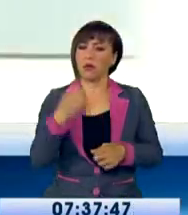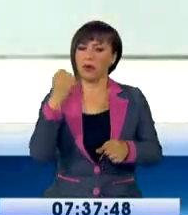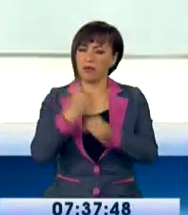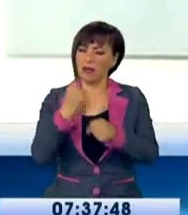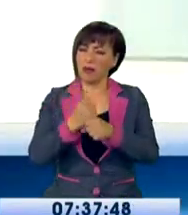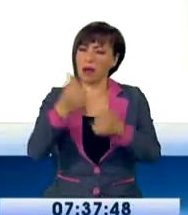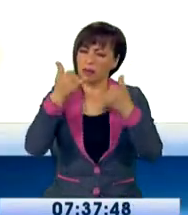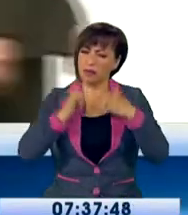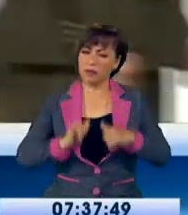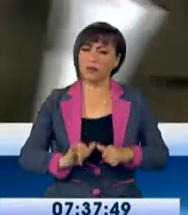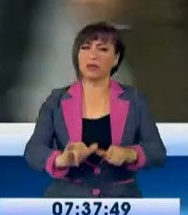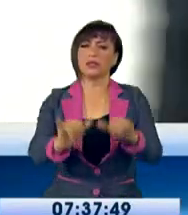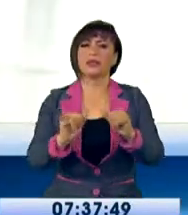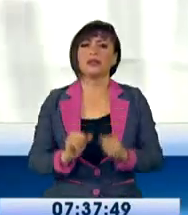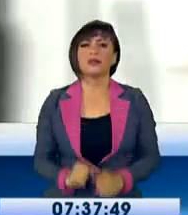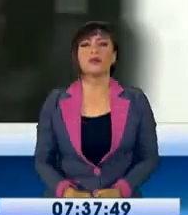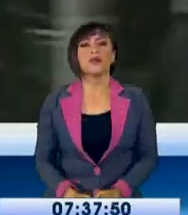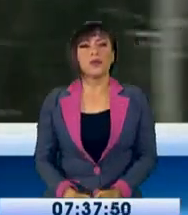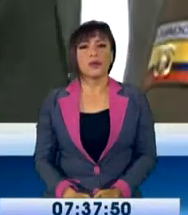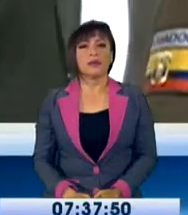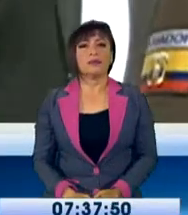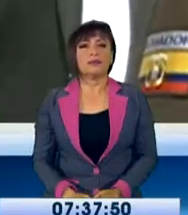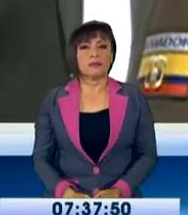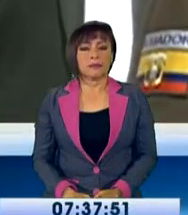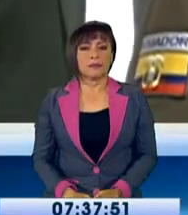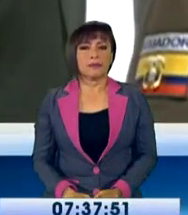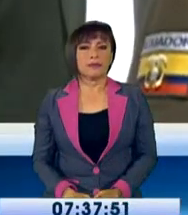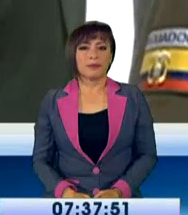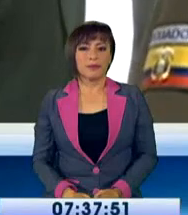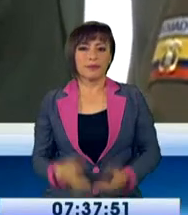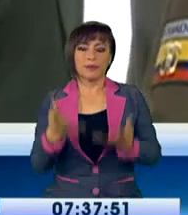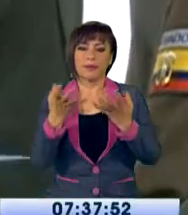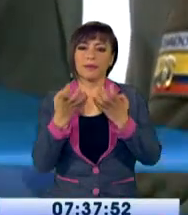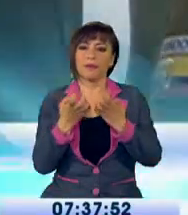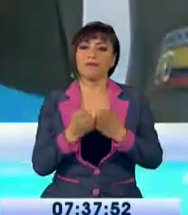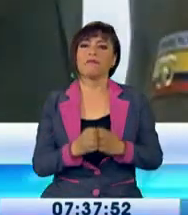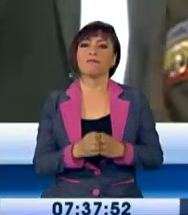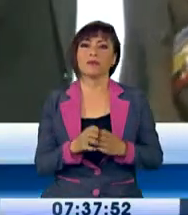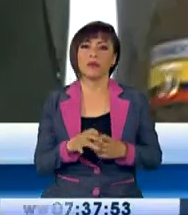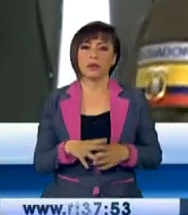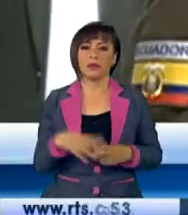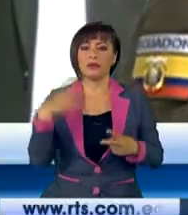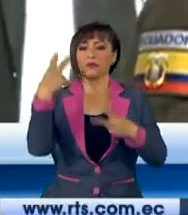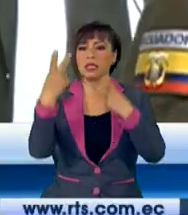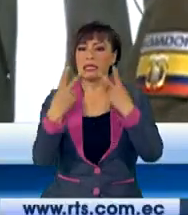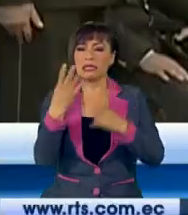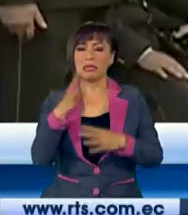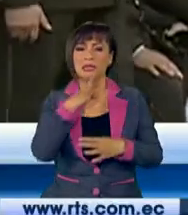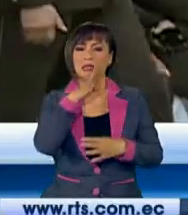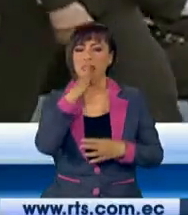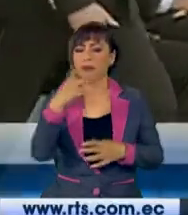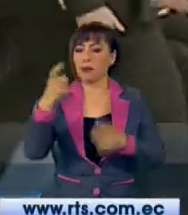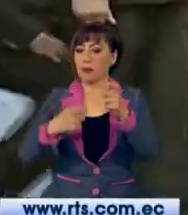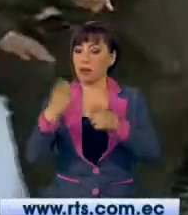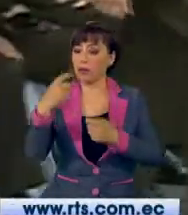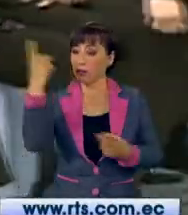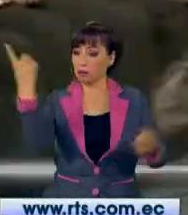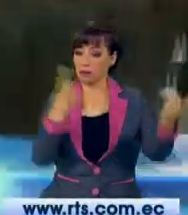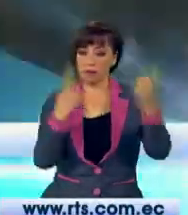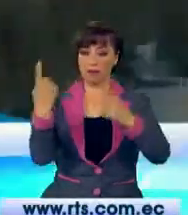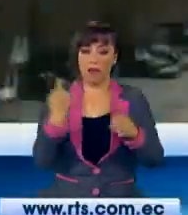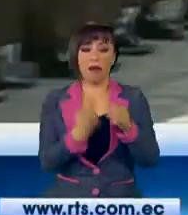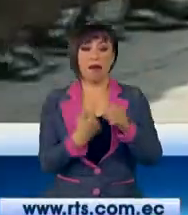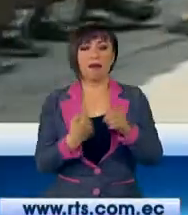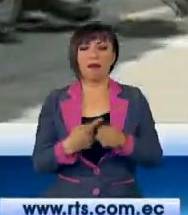continuar para que la comunidad recupere la confianza. De habitarla, de visitarla y de volver a ella. En el mismo evento se realizó